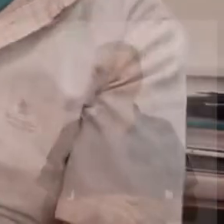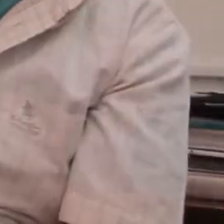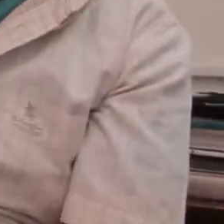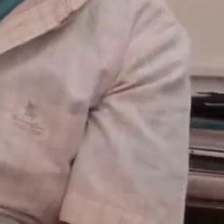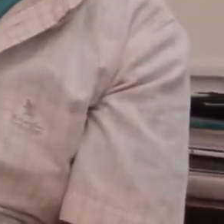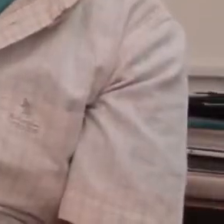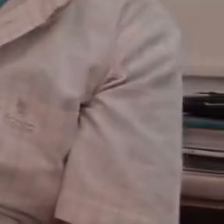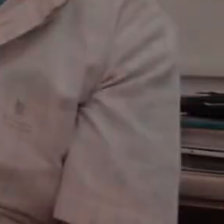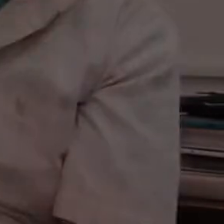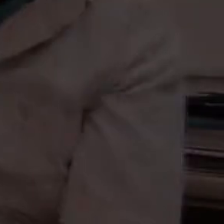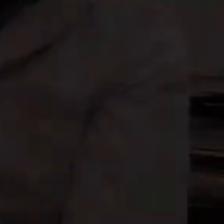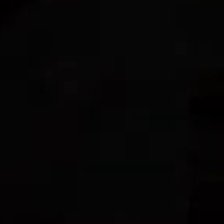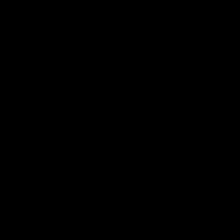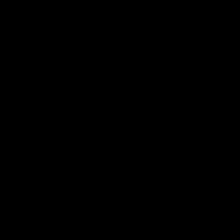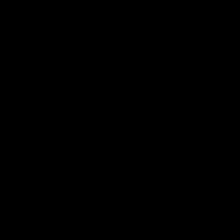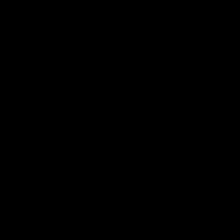vamos a llegar a buen puerto dentro de poco.